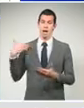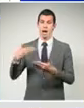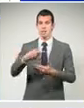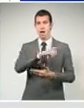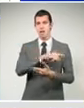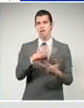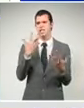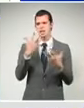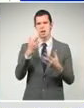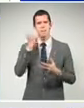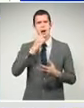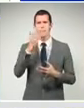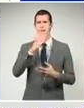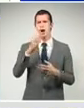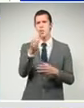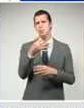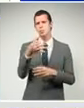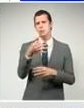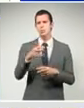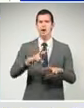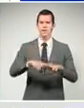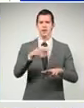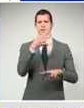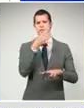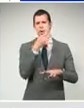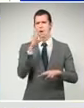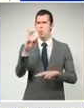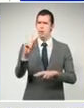Vieja con una tasa de